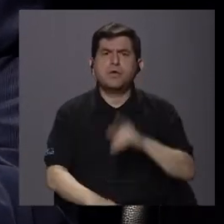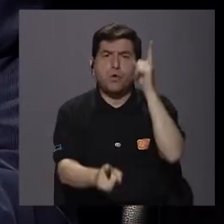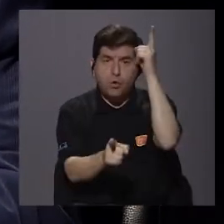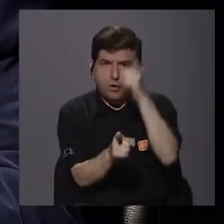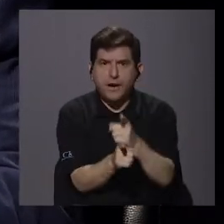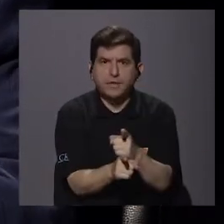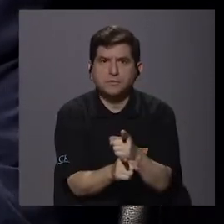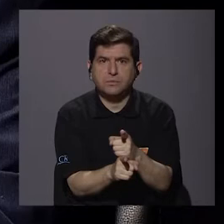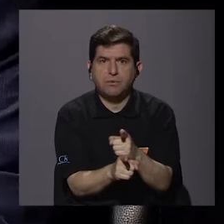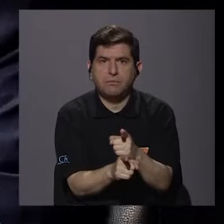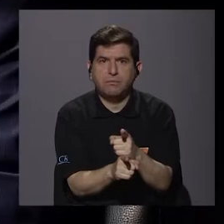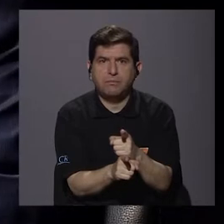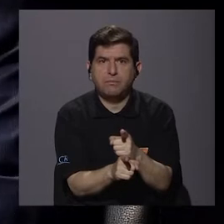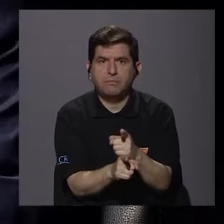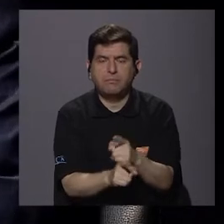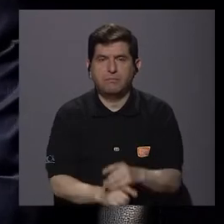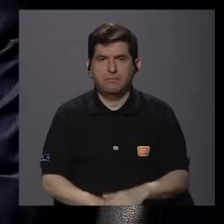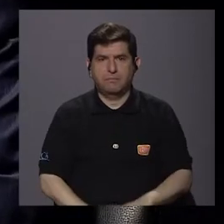acertado